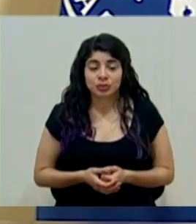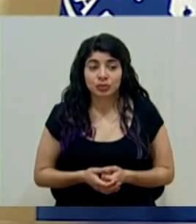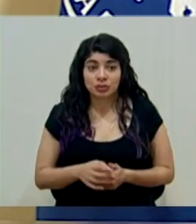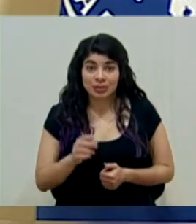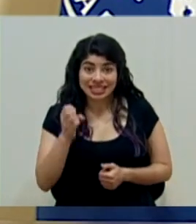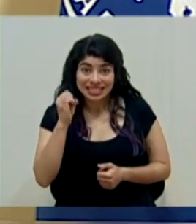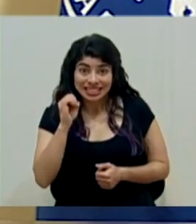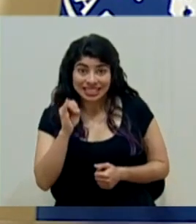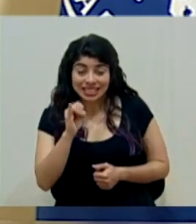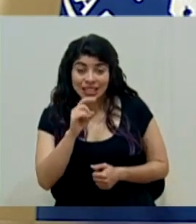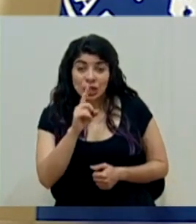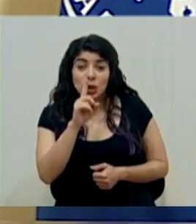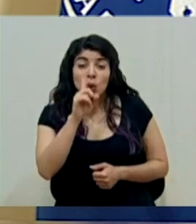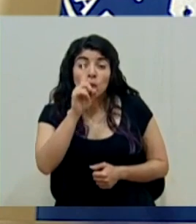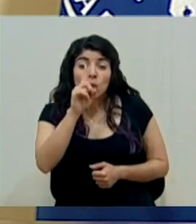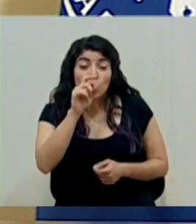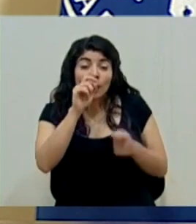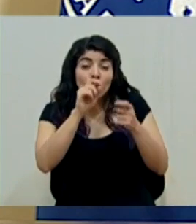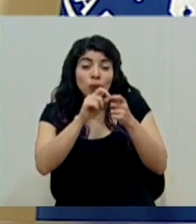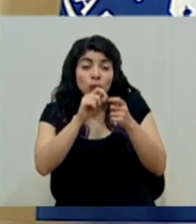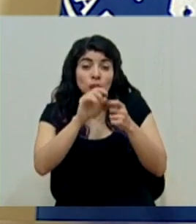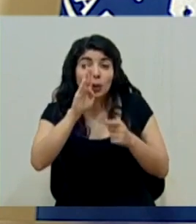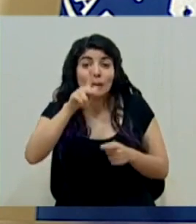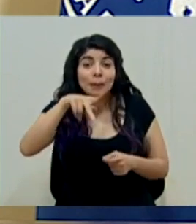Para bajar un punto del PIB de gasto,